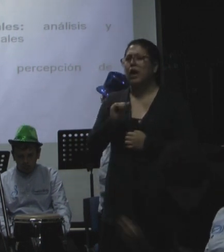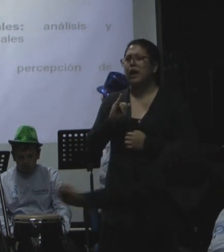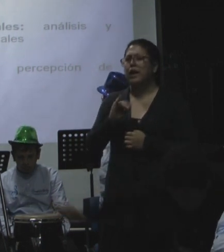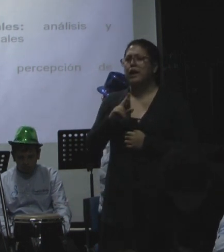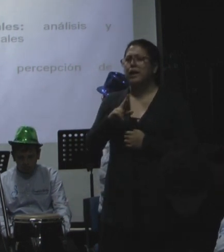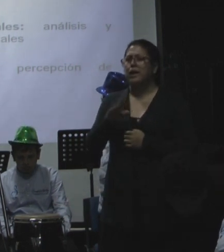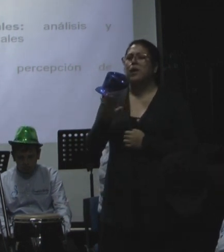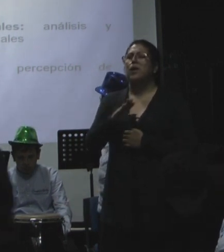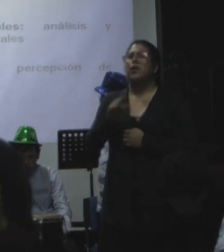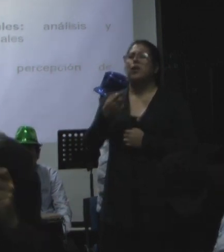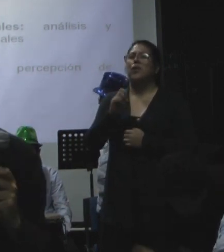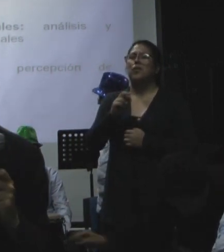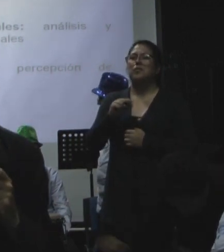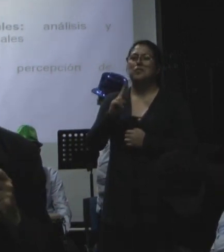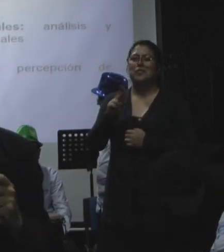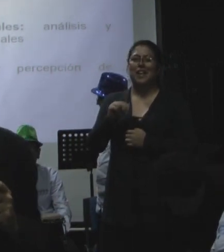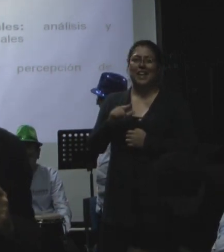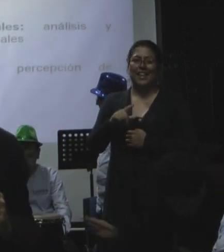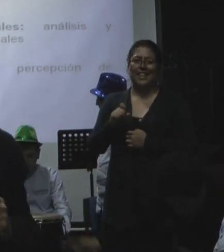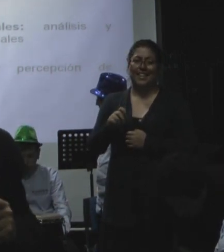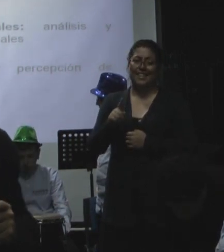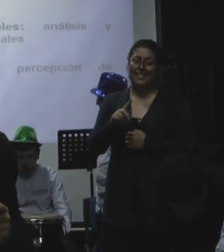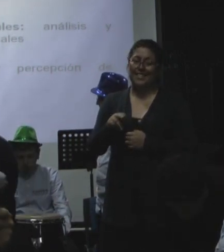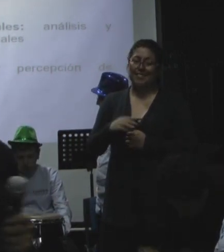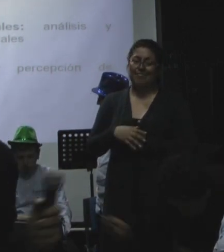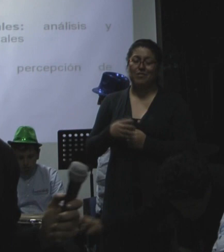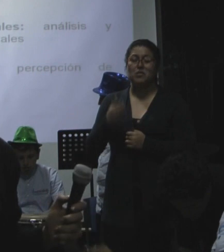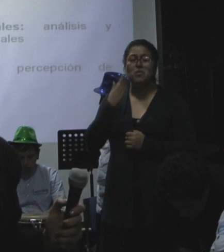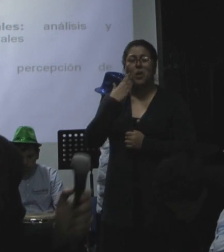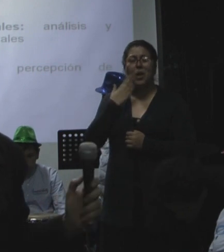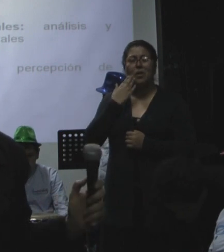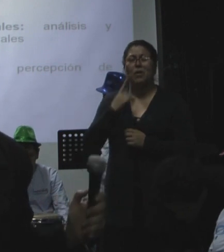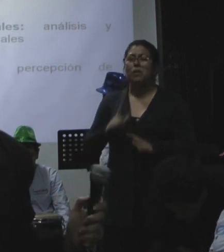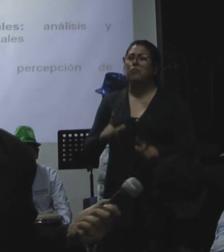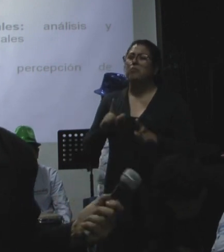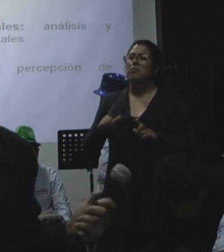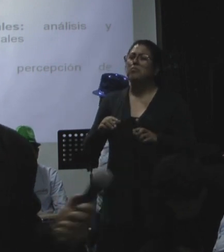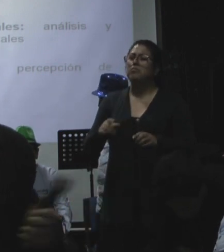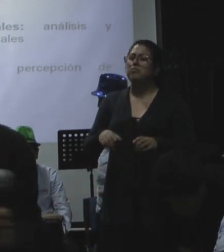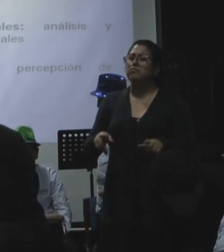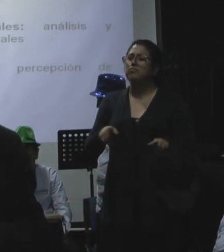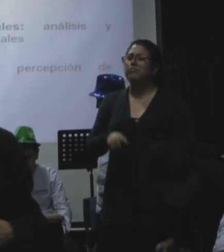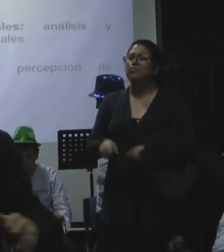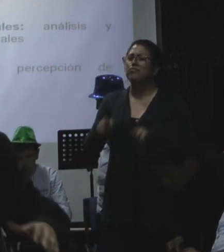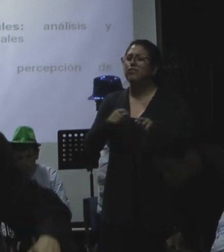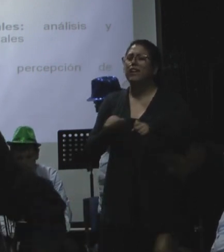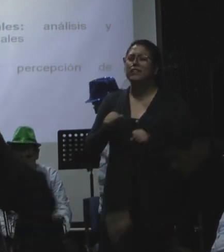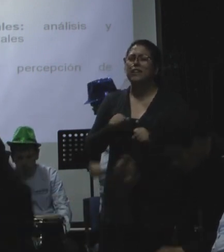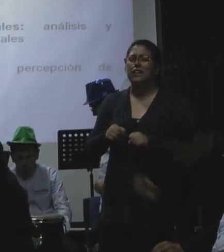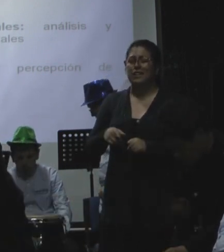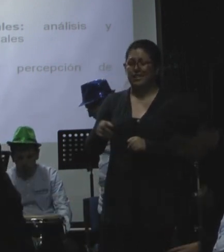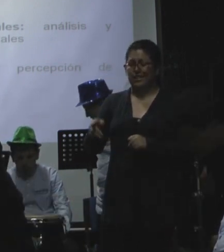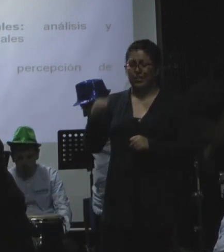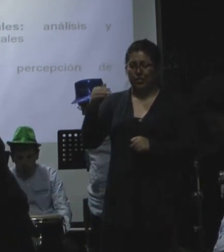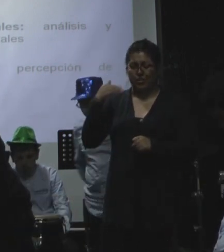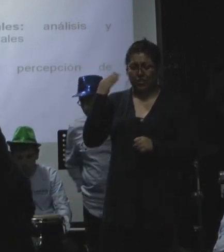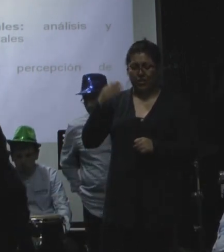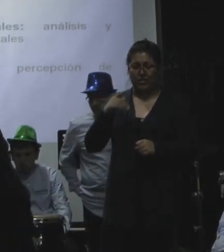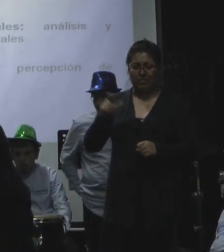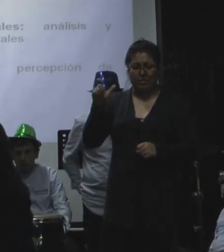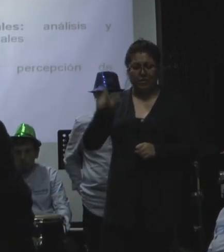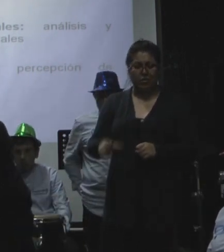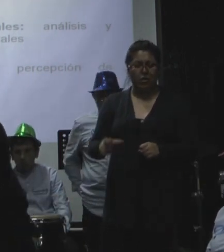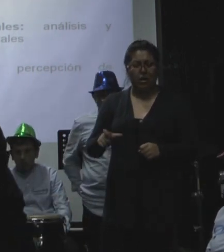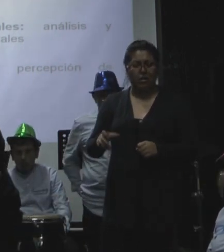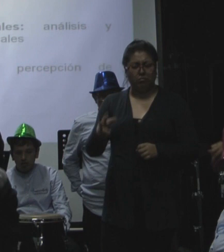González, y todos ellos, si ustedes le preguntaban, ¿en qué año se grabó tal salsa? Y yo decía, pero eso no lo sabe ni siquiera ni un